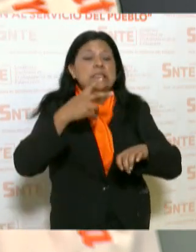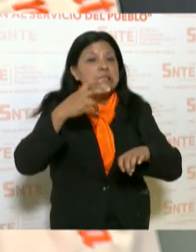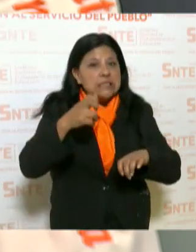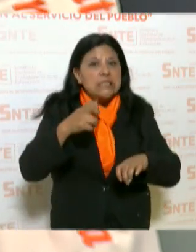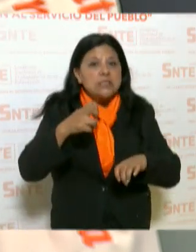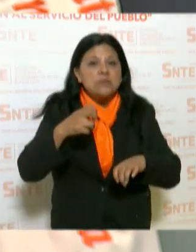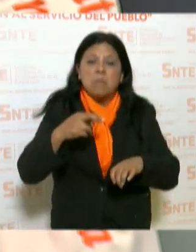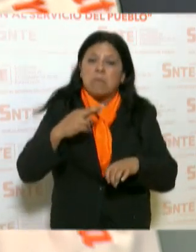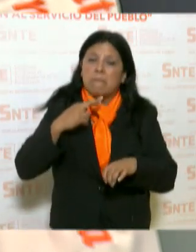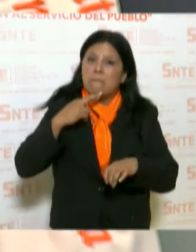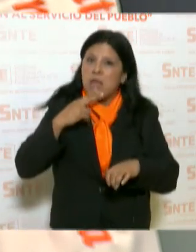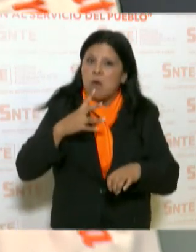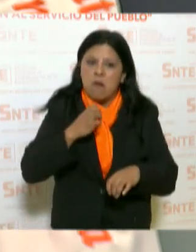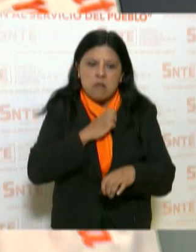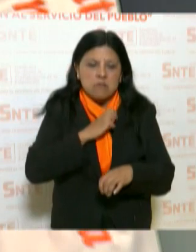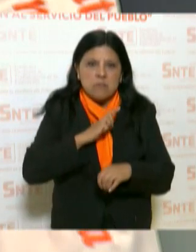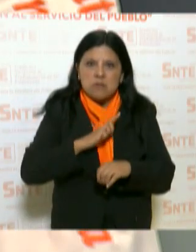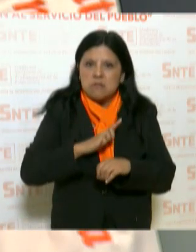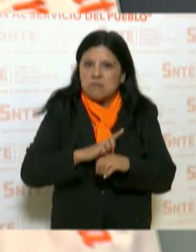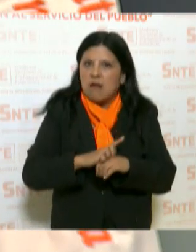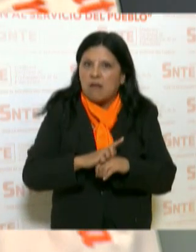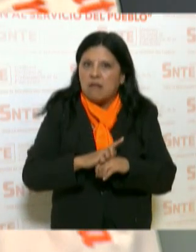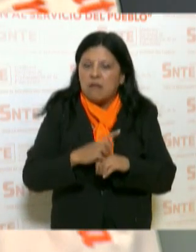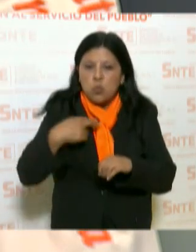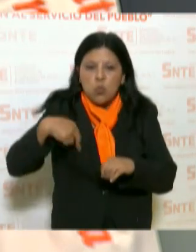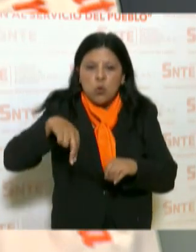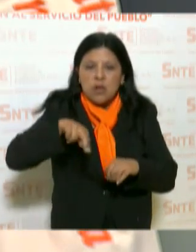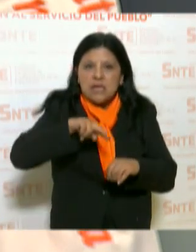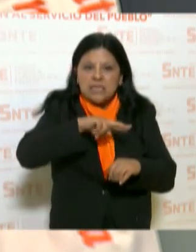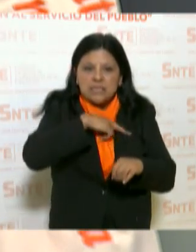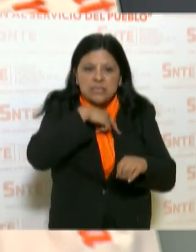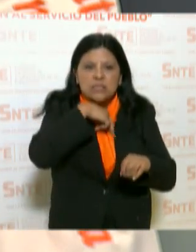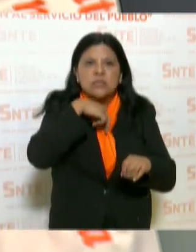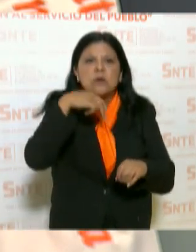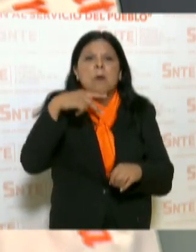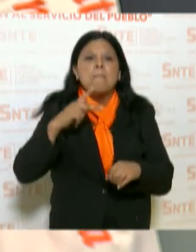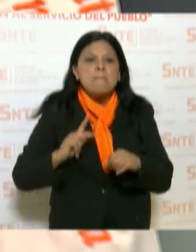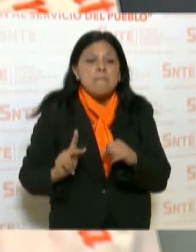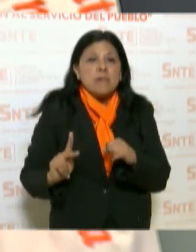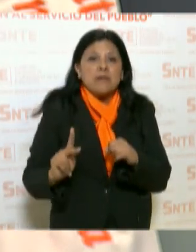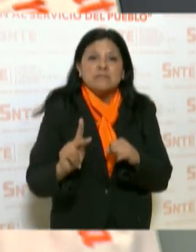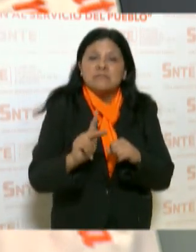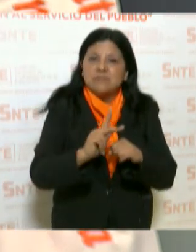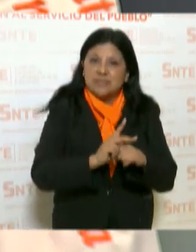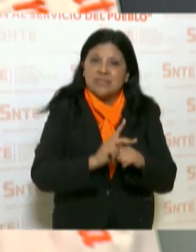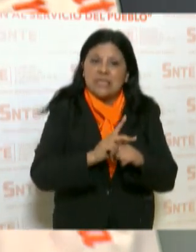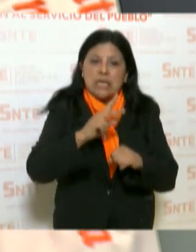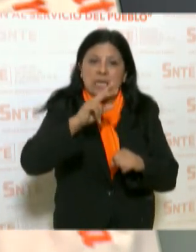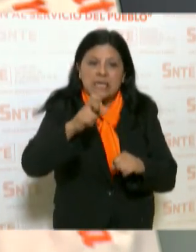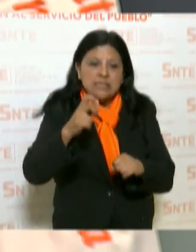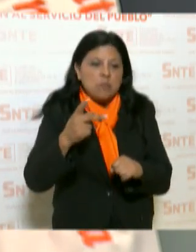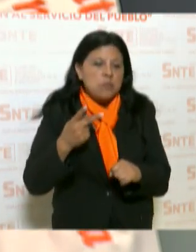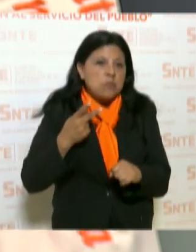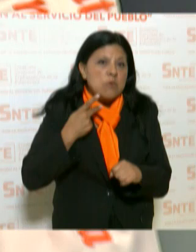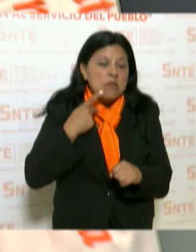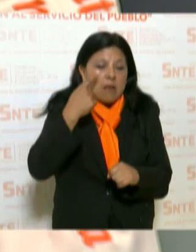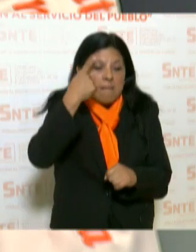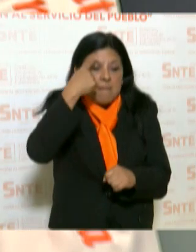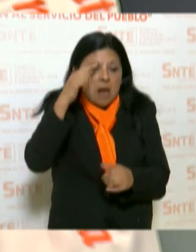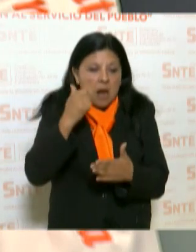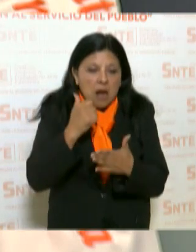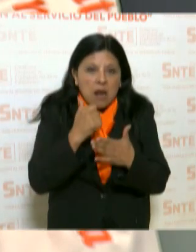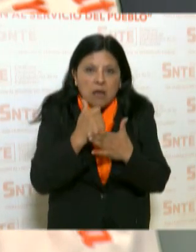especial y además la política nuestra de apoyo